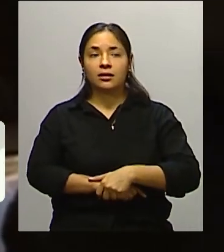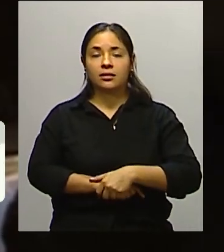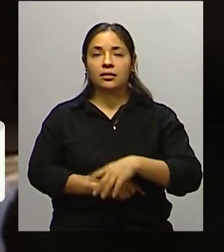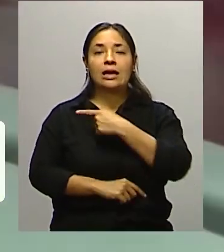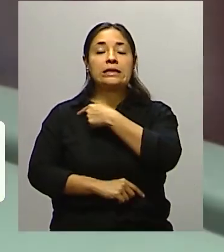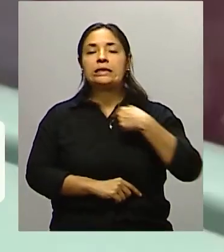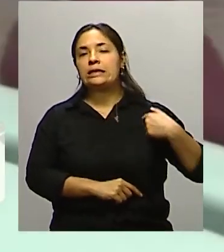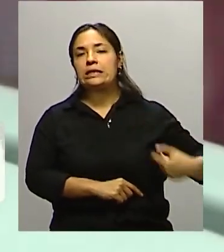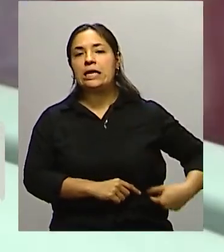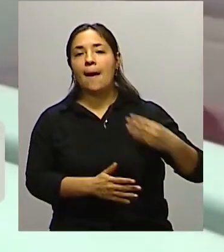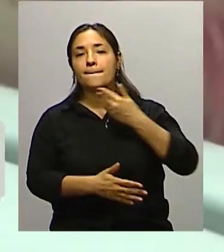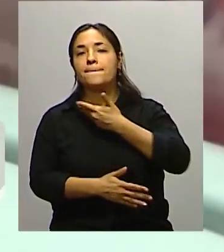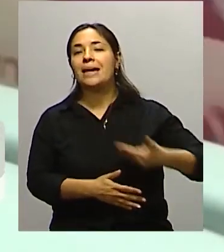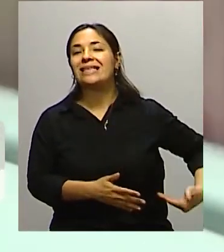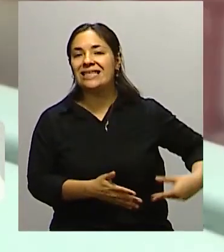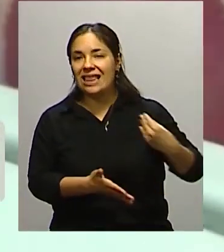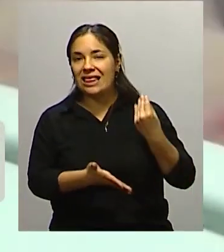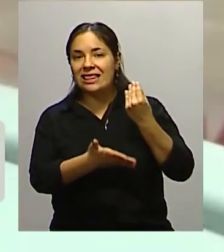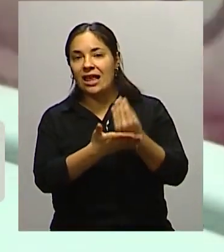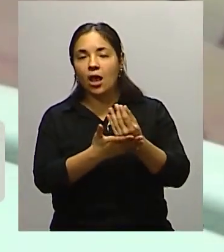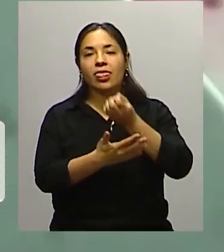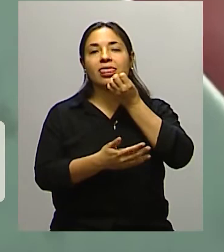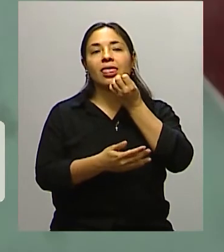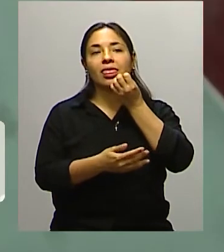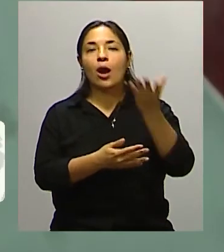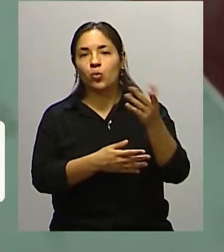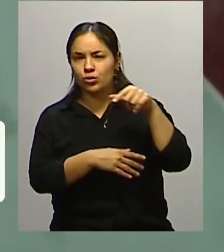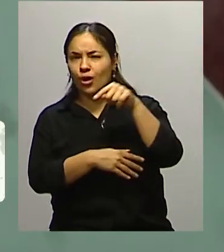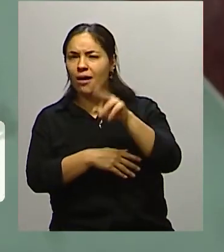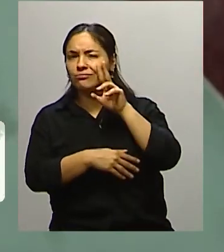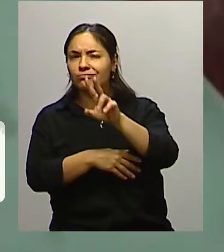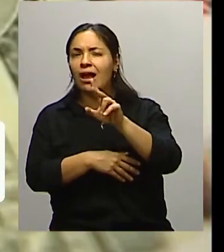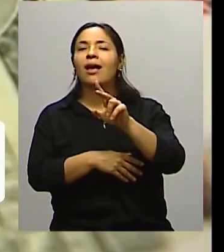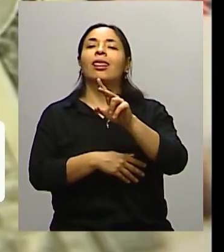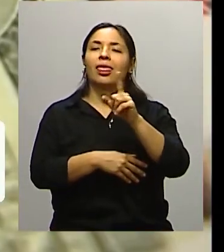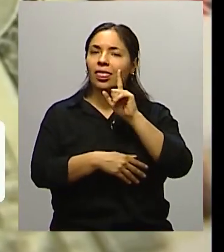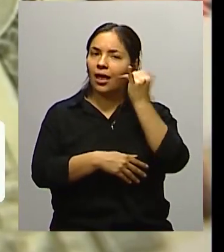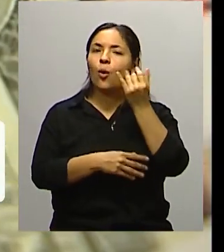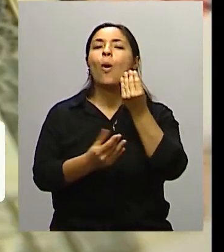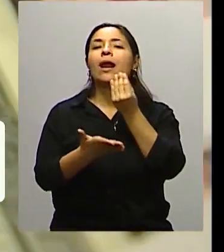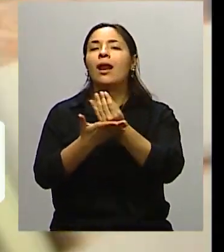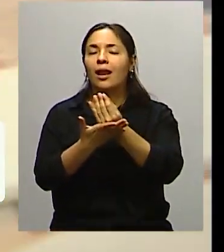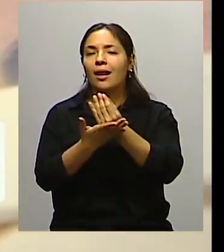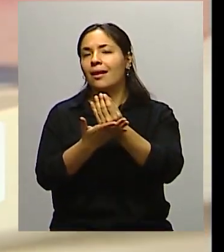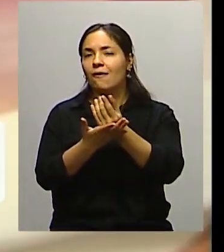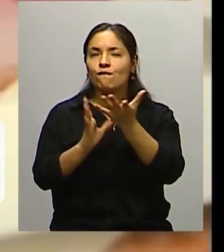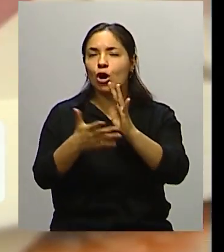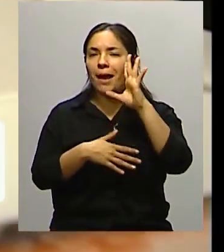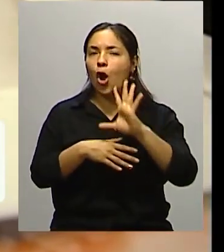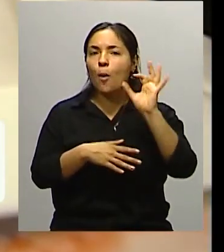define cómo se ubica Estados Unidos frente a eso y demás, pero él hace un planteo allí, básicamente